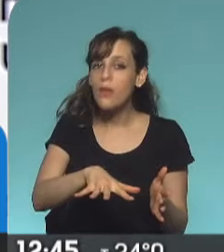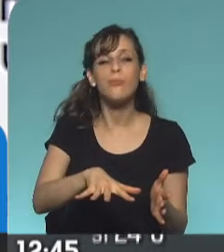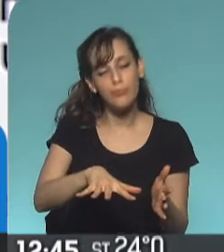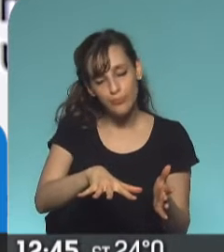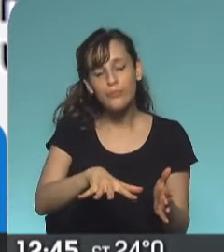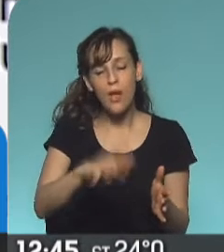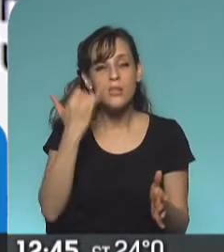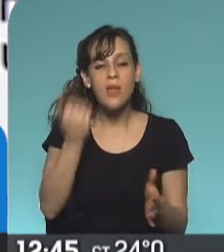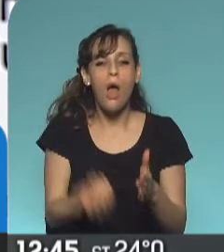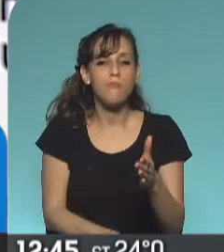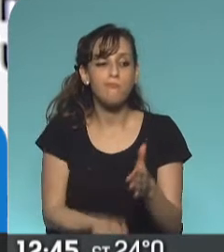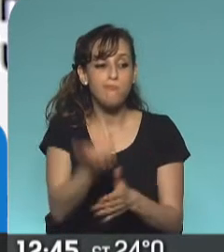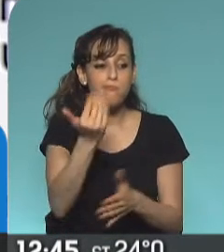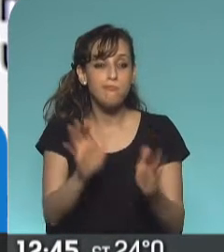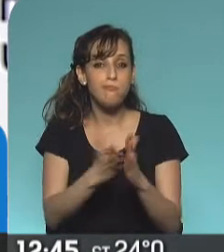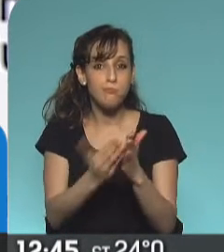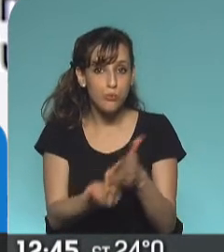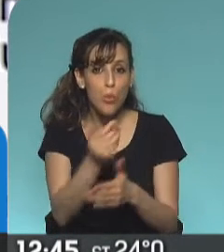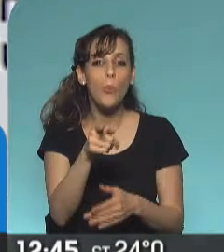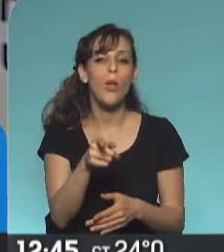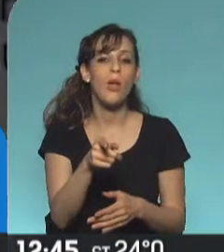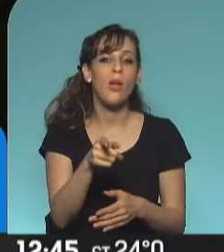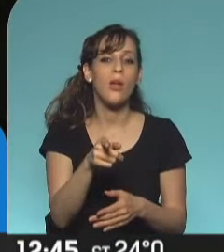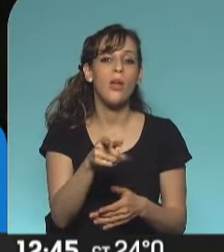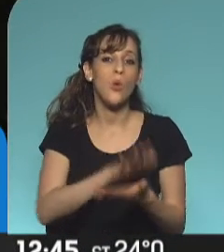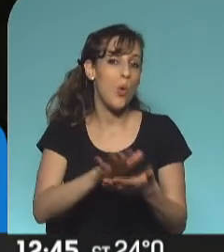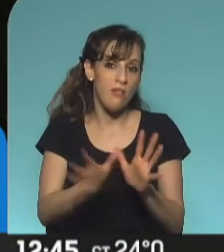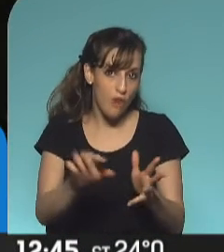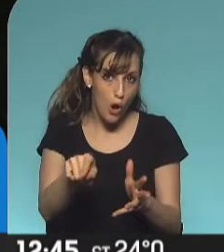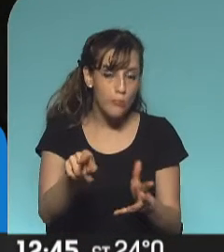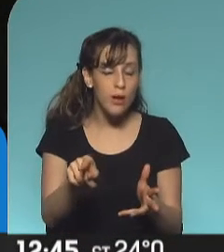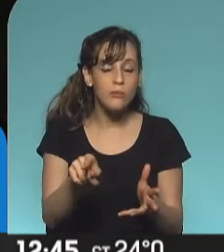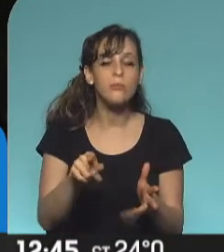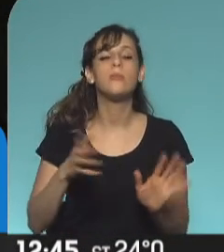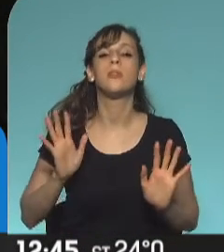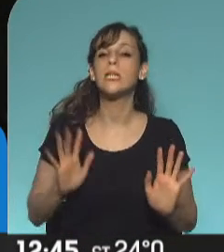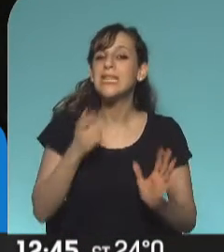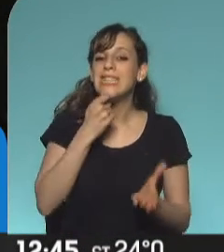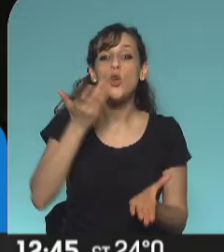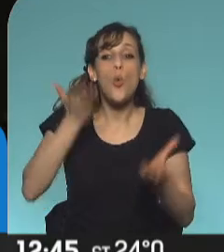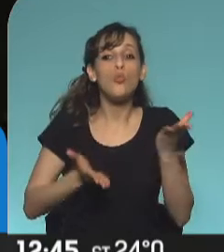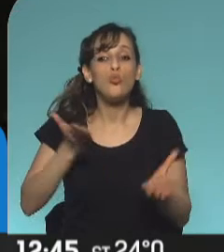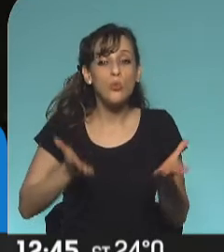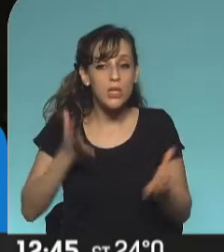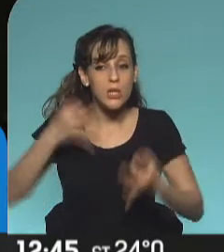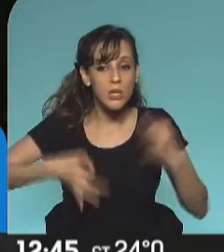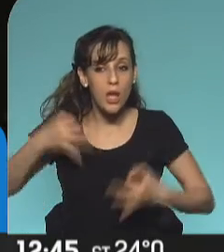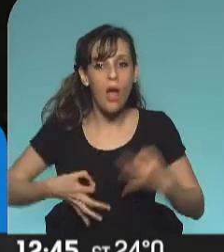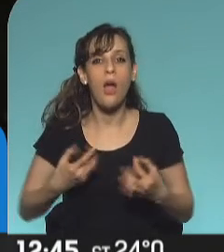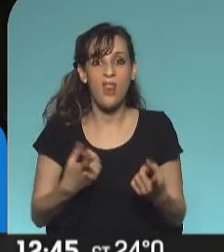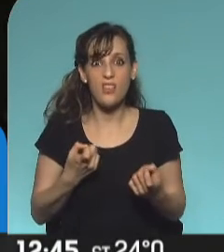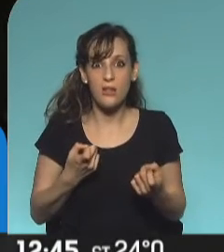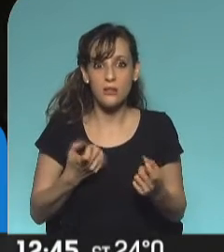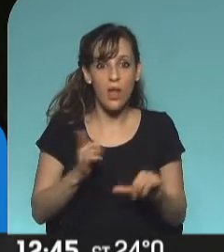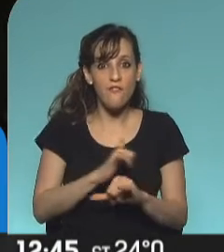esa experiencia porque es muy relevante y bastante innovadora así que si la justicia lo que requiere es información para darle